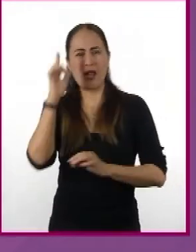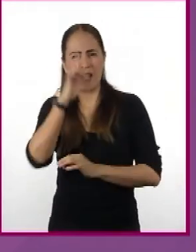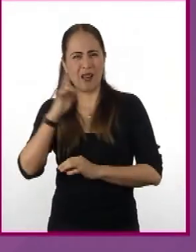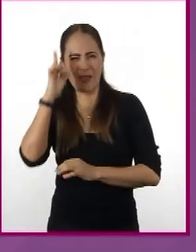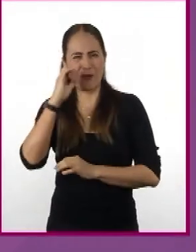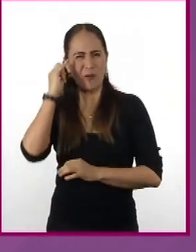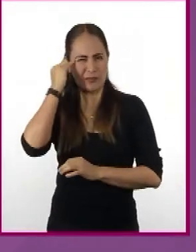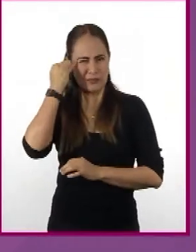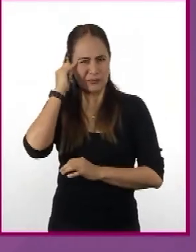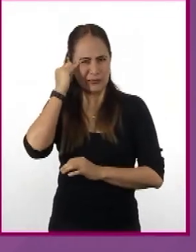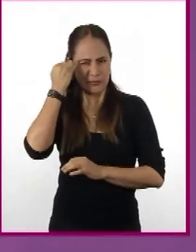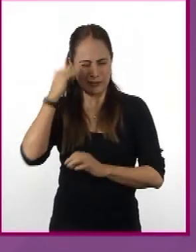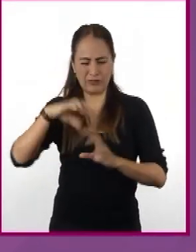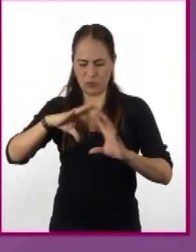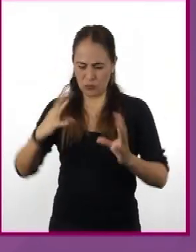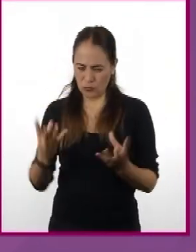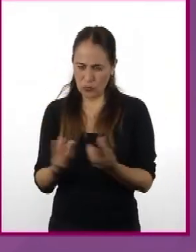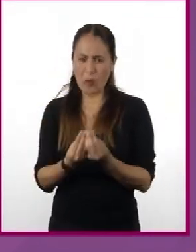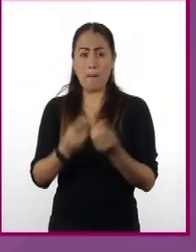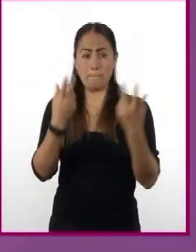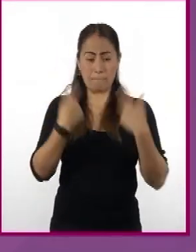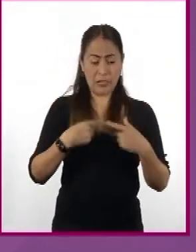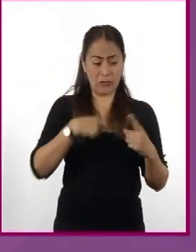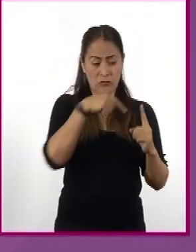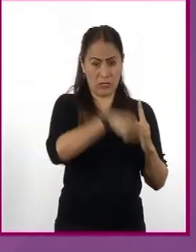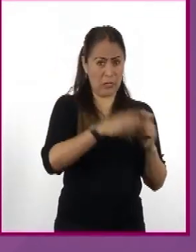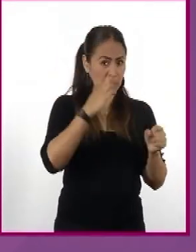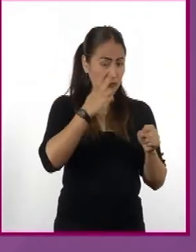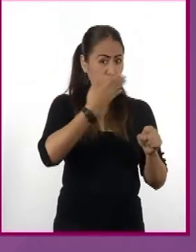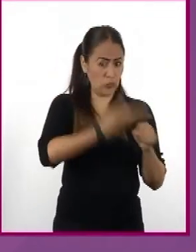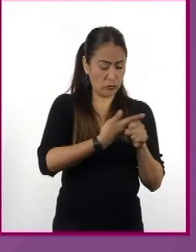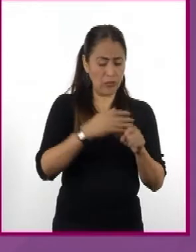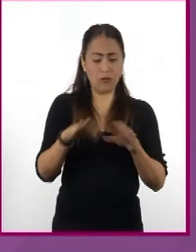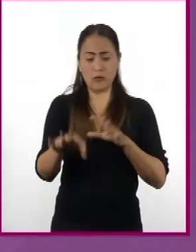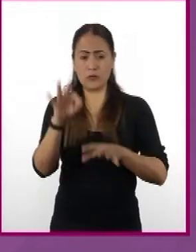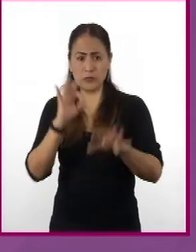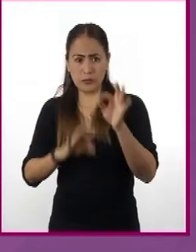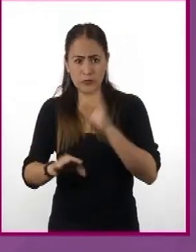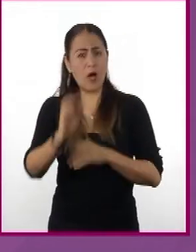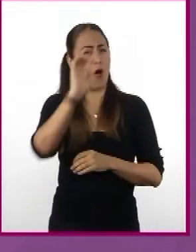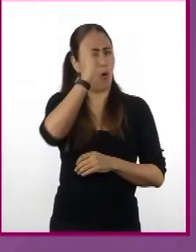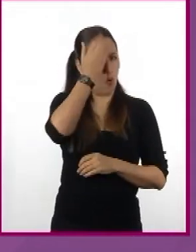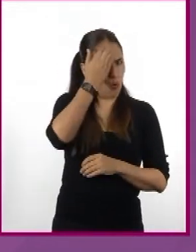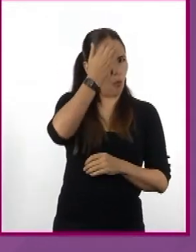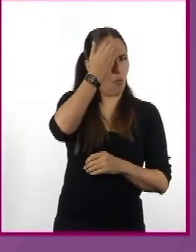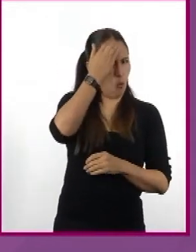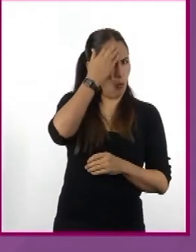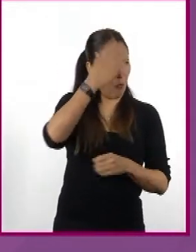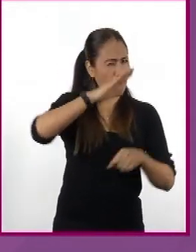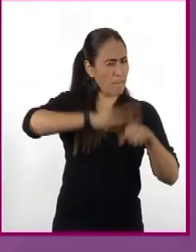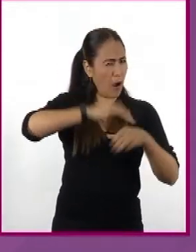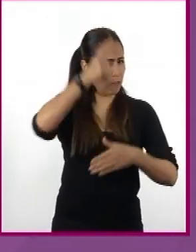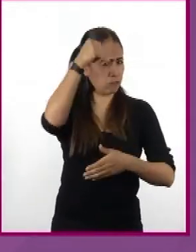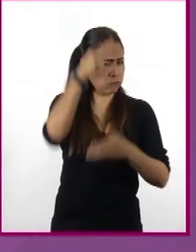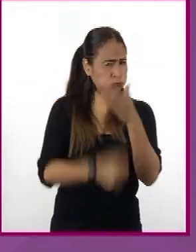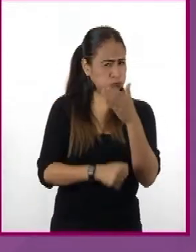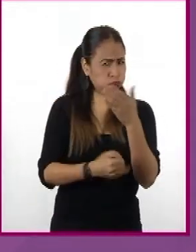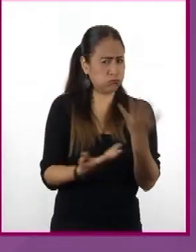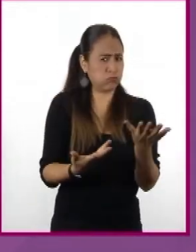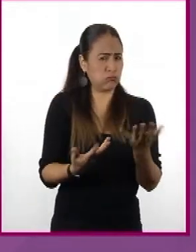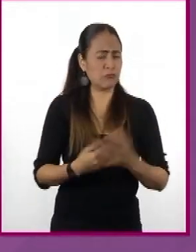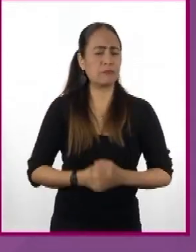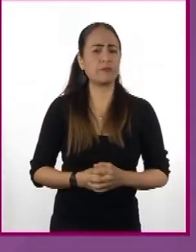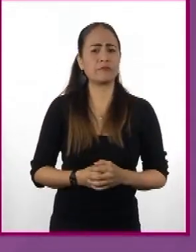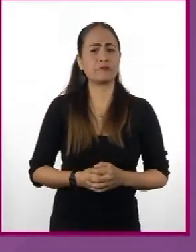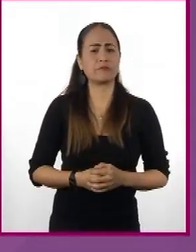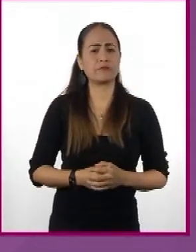originarias, el que haga la selección debe de conocer como de principio a fin o desde el fondo cuál es